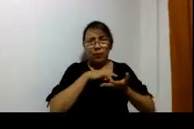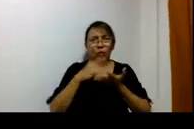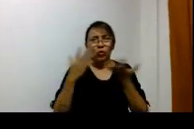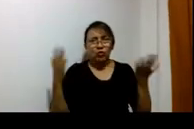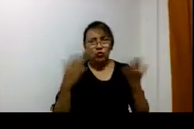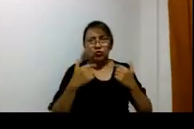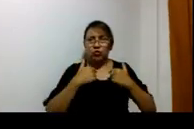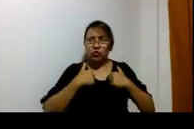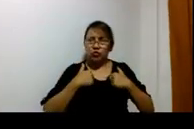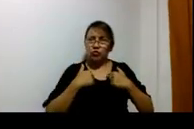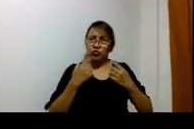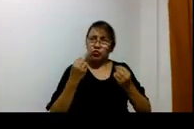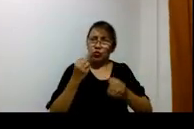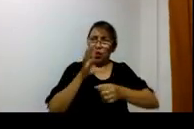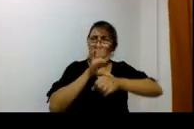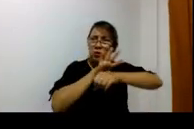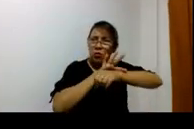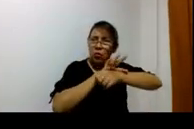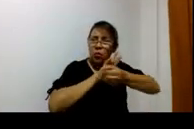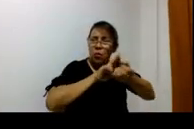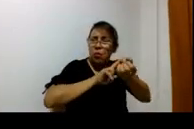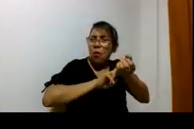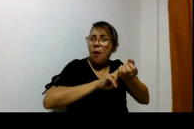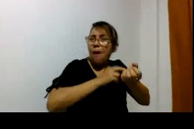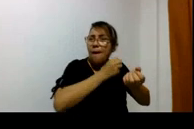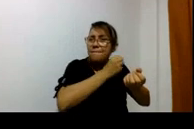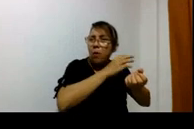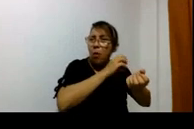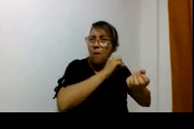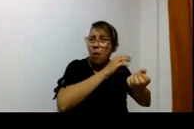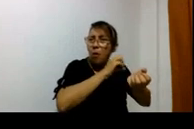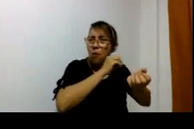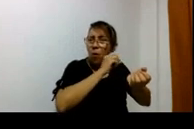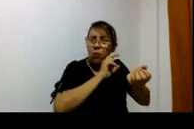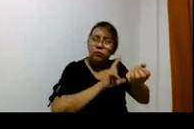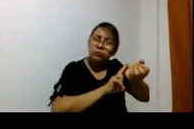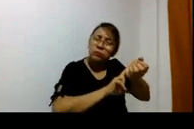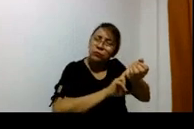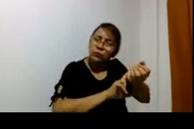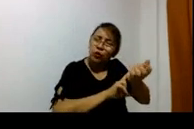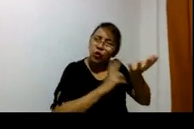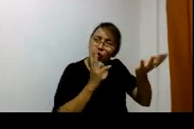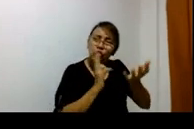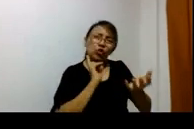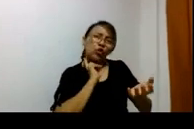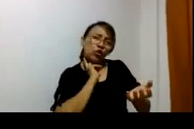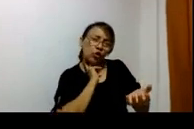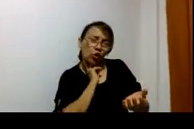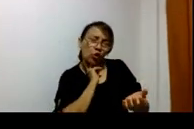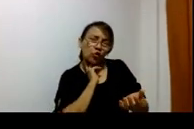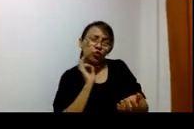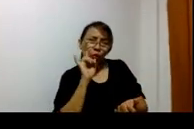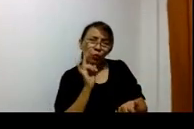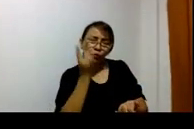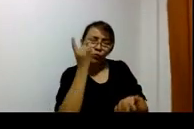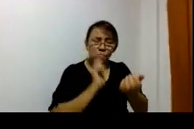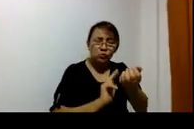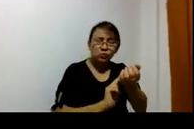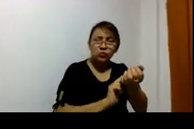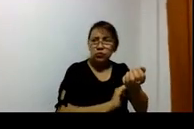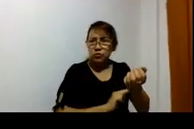yo puedo sentir un pulso, porque sé que por allí pasa una arteria un poco más superficial, mirar también todo el tema del